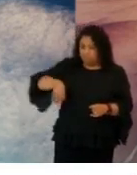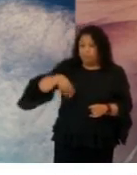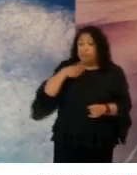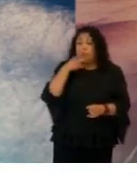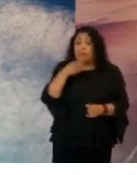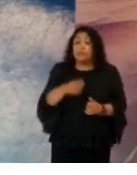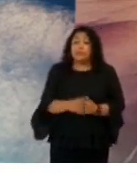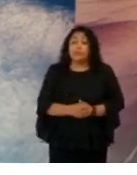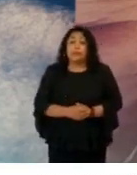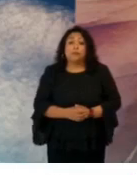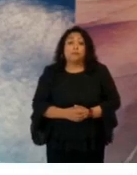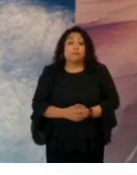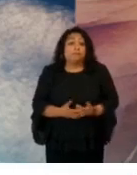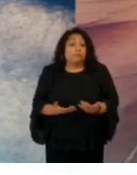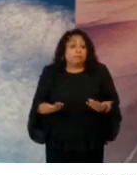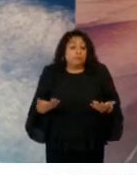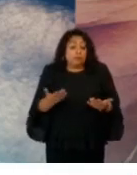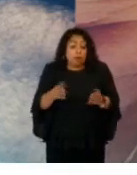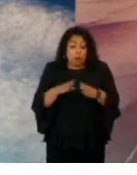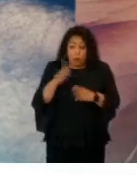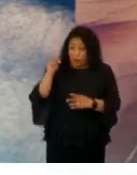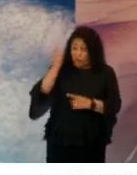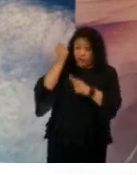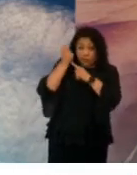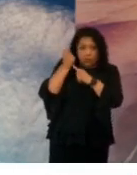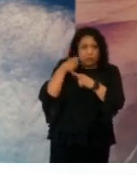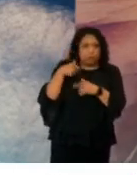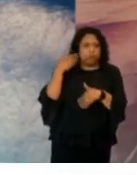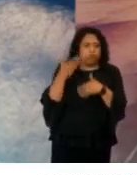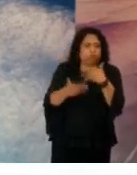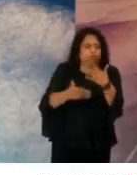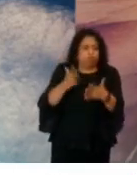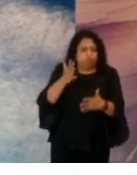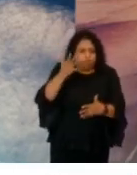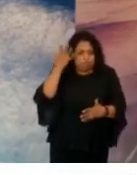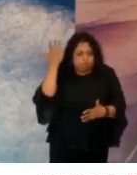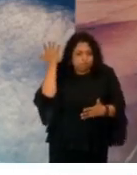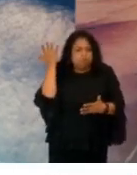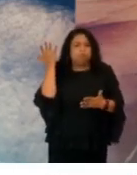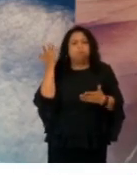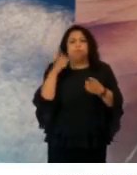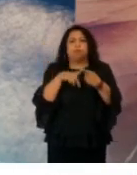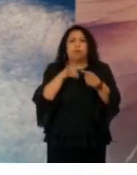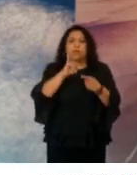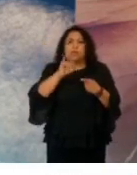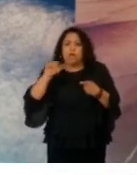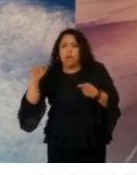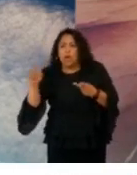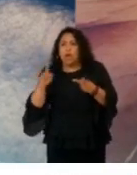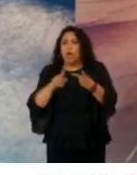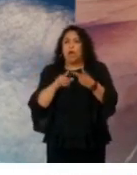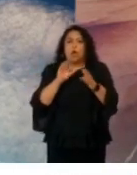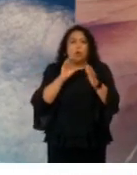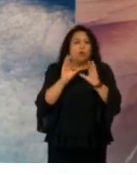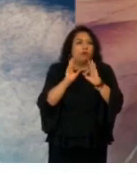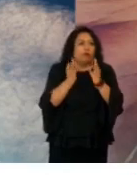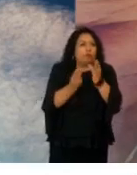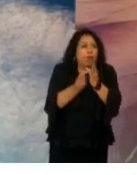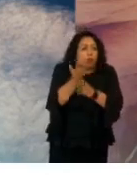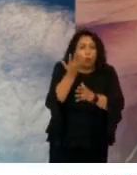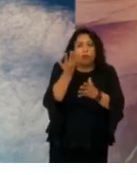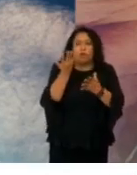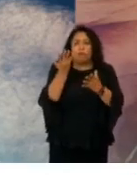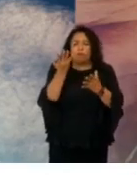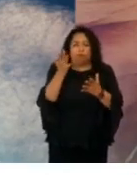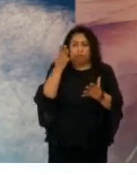que es digamos, el avance tecnológico. Citabas tú a la inteligencia artificial, las nuevas formas de comunicarnos, que también